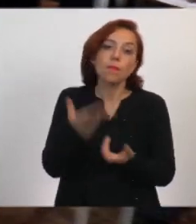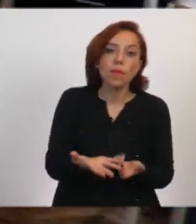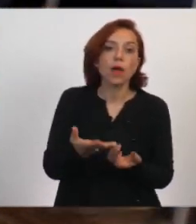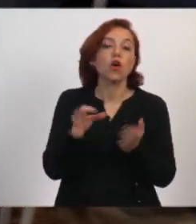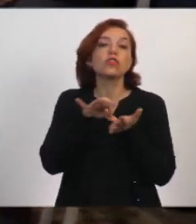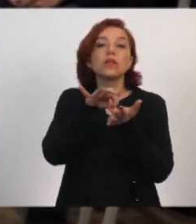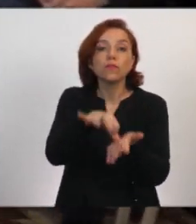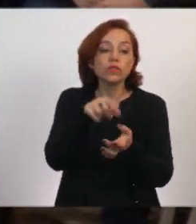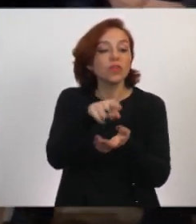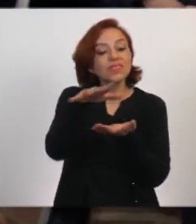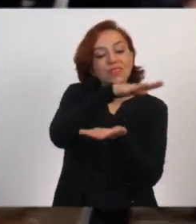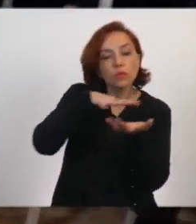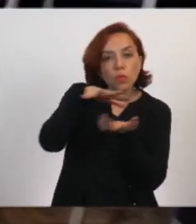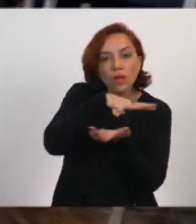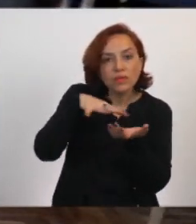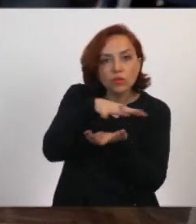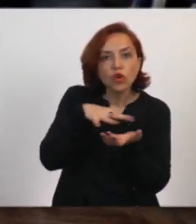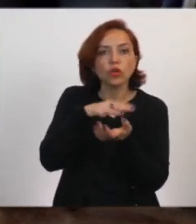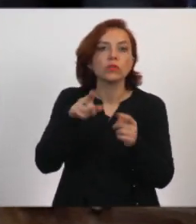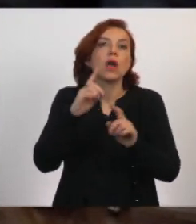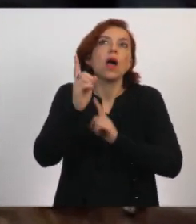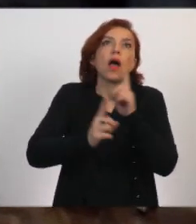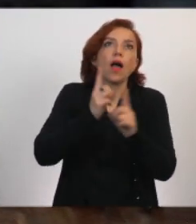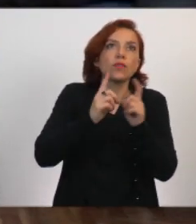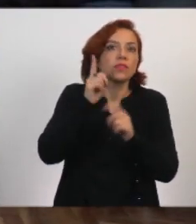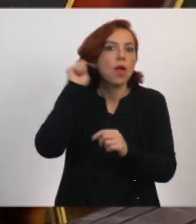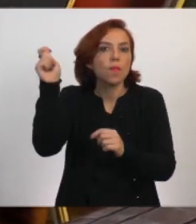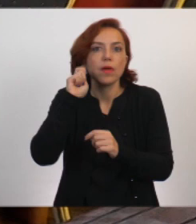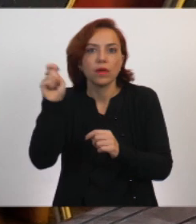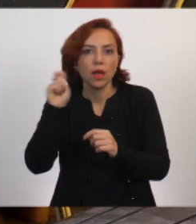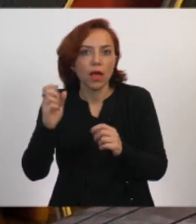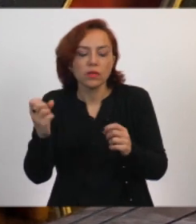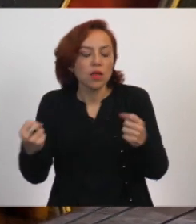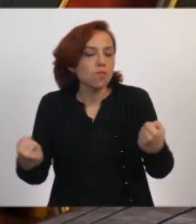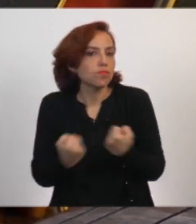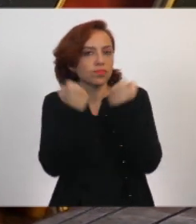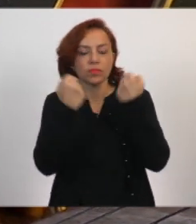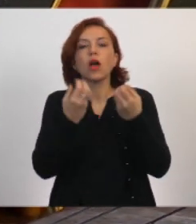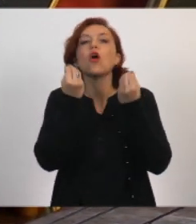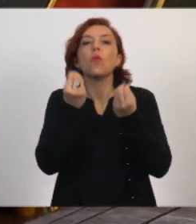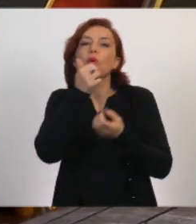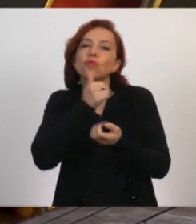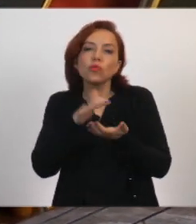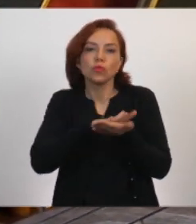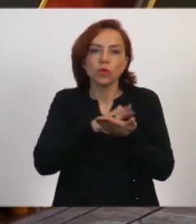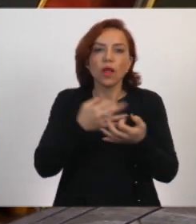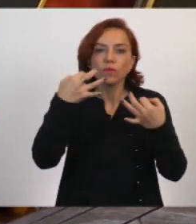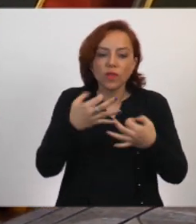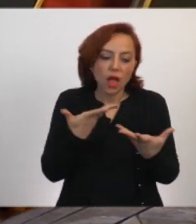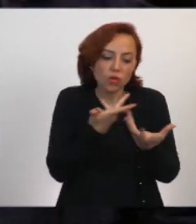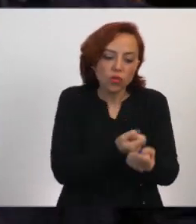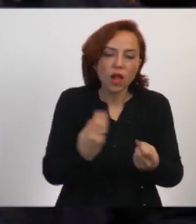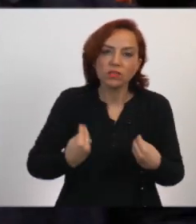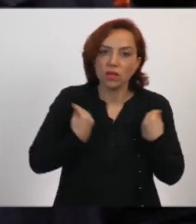país y en un mejor tratamiento de esos eventos se convierten en una emergencia. Resolverlos